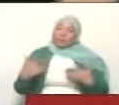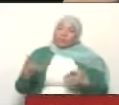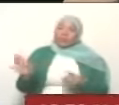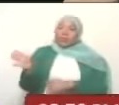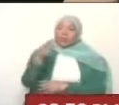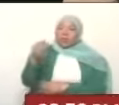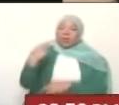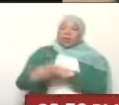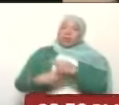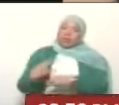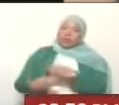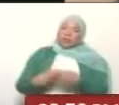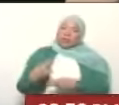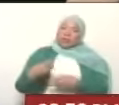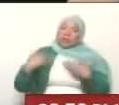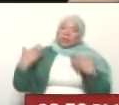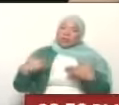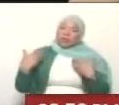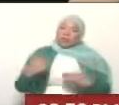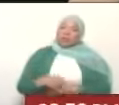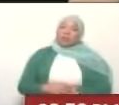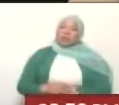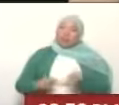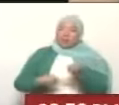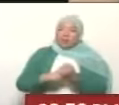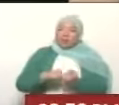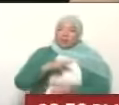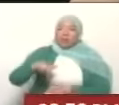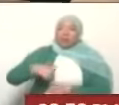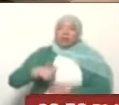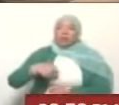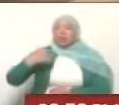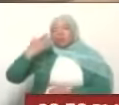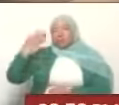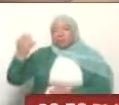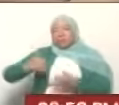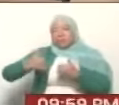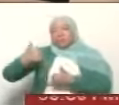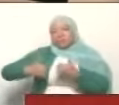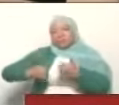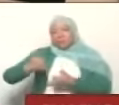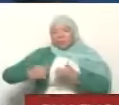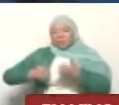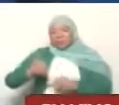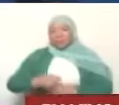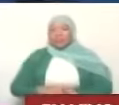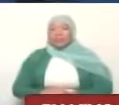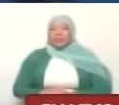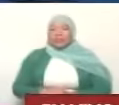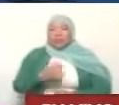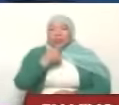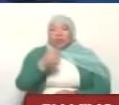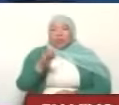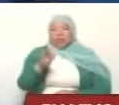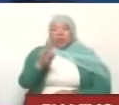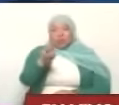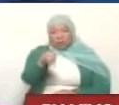bandera revolucionaria que es la alegría, apoyarlo a usted en esta campaña. No se pierdan. Factor